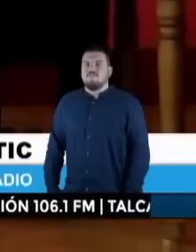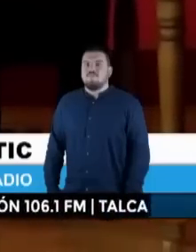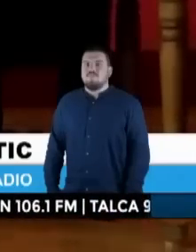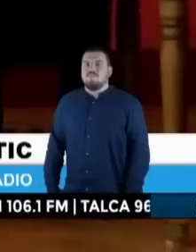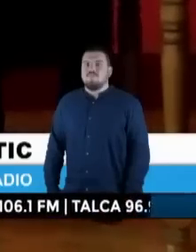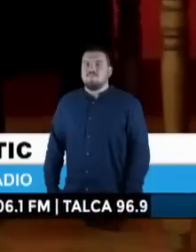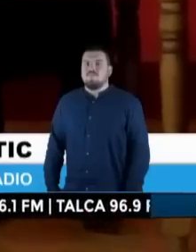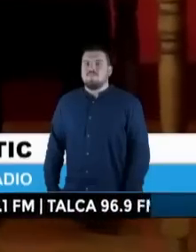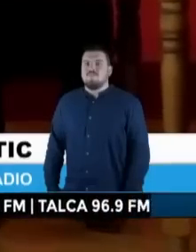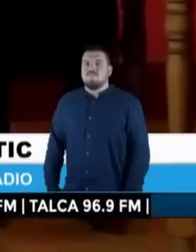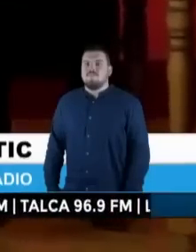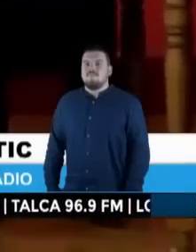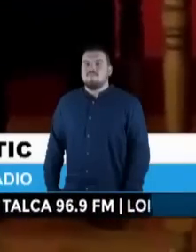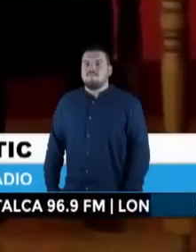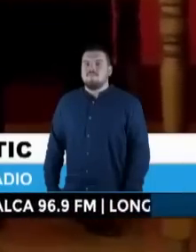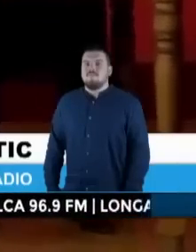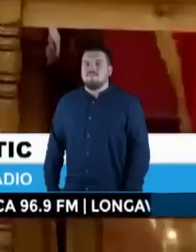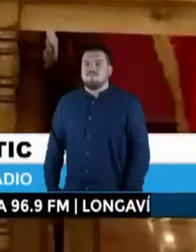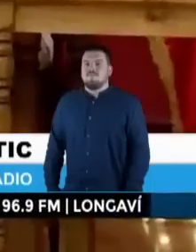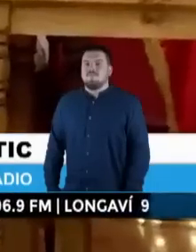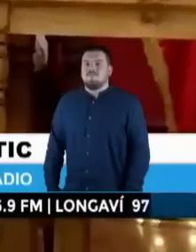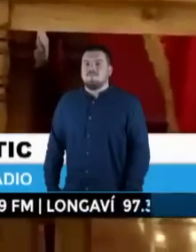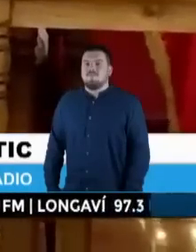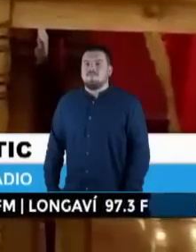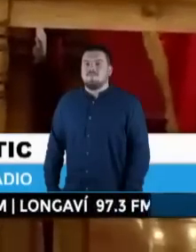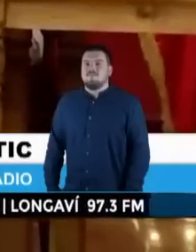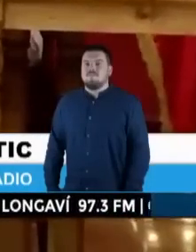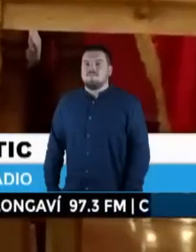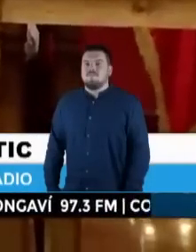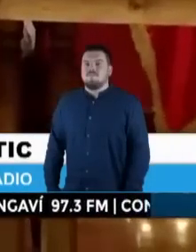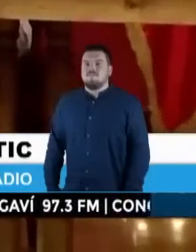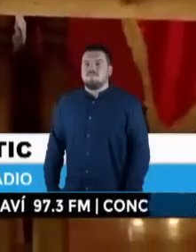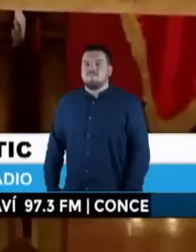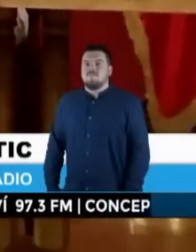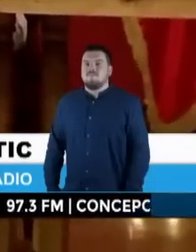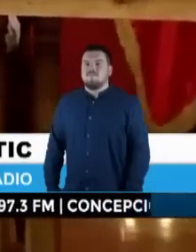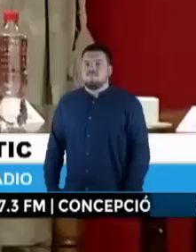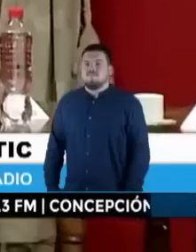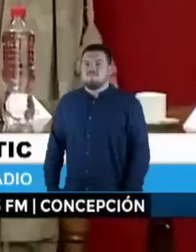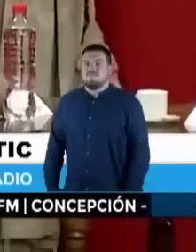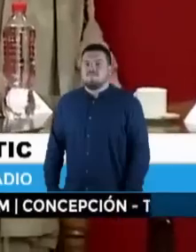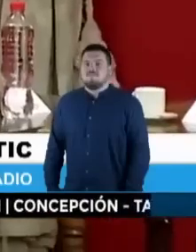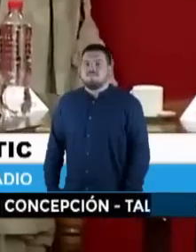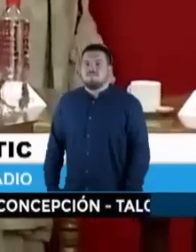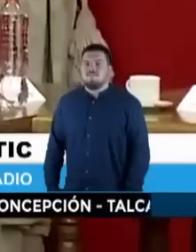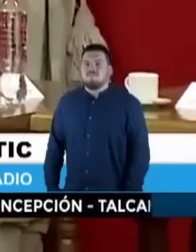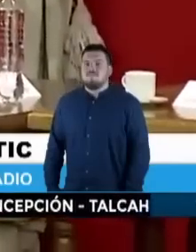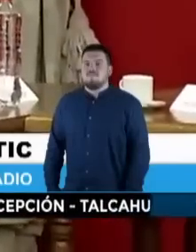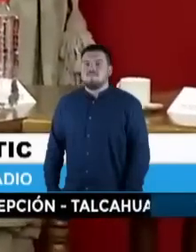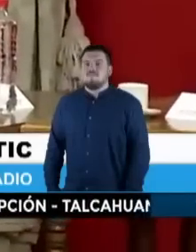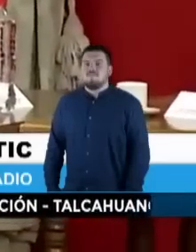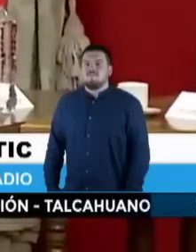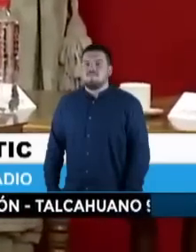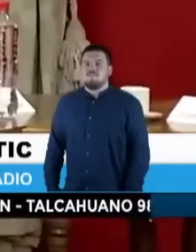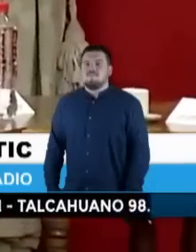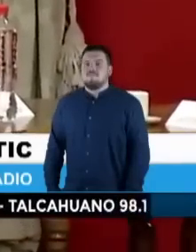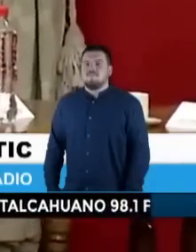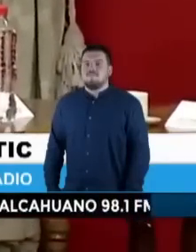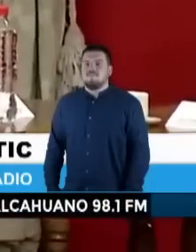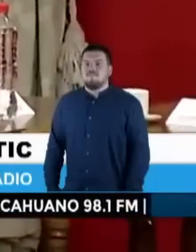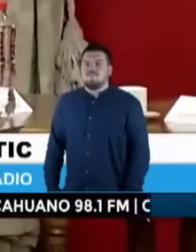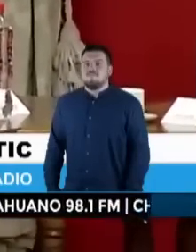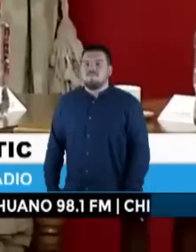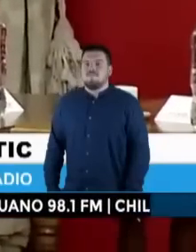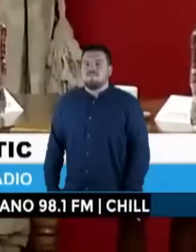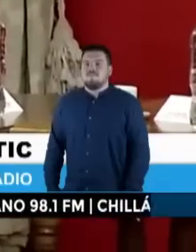futuros ministerios y en las subsecretarías también, y por eso también está esa disputa interna respecto de quién puede